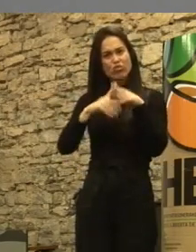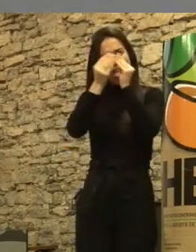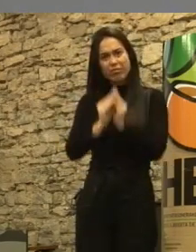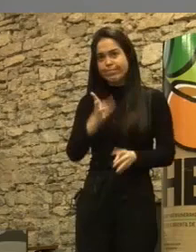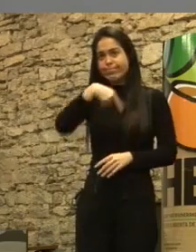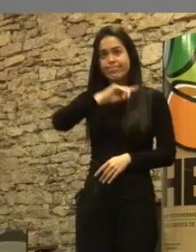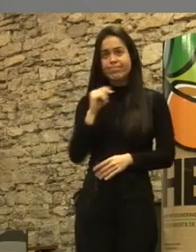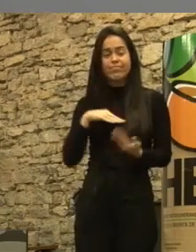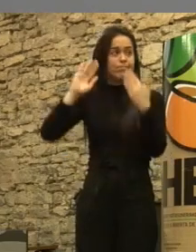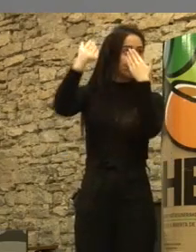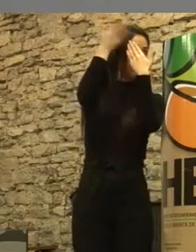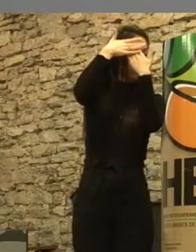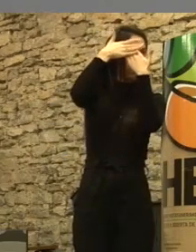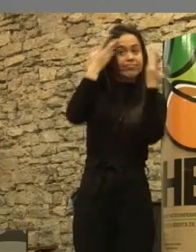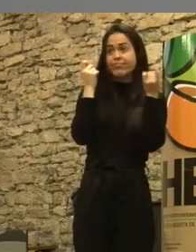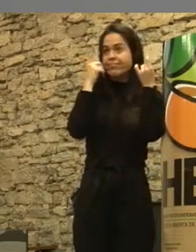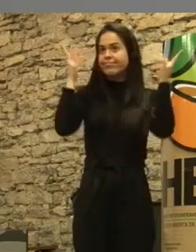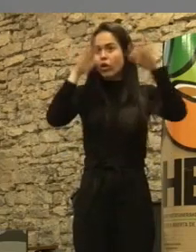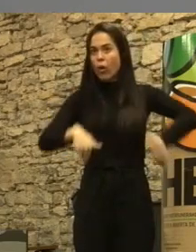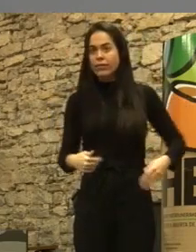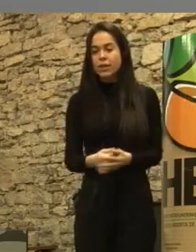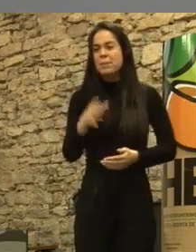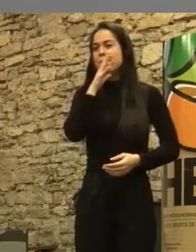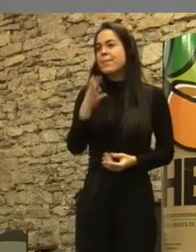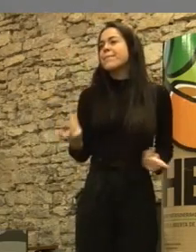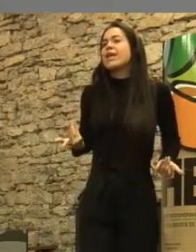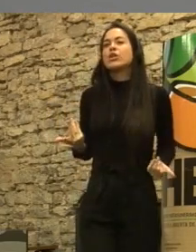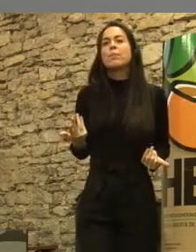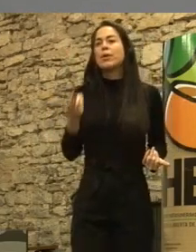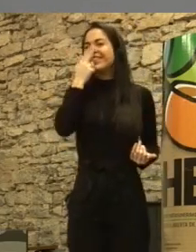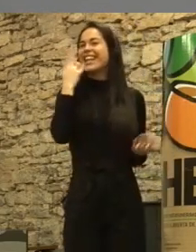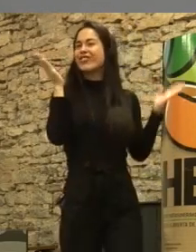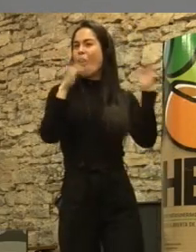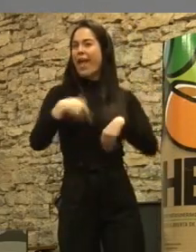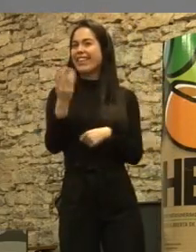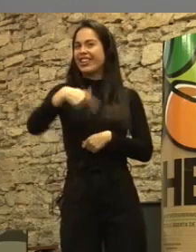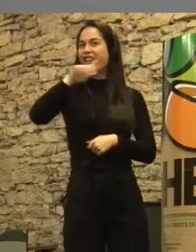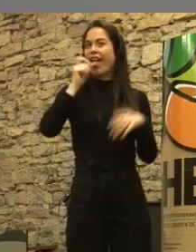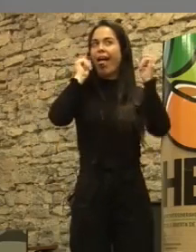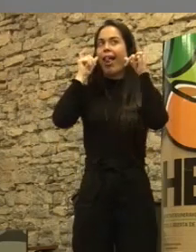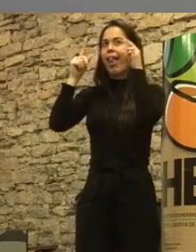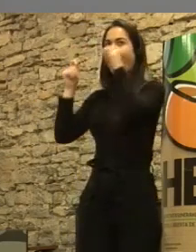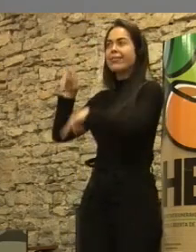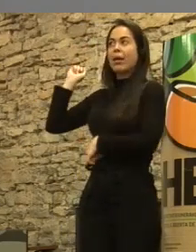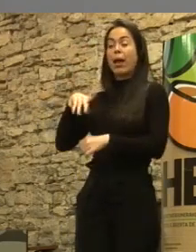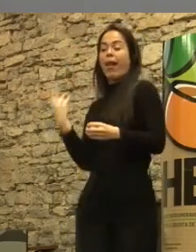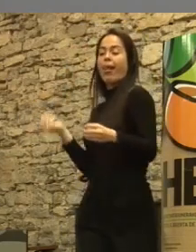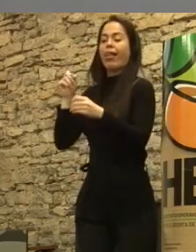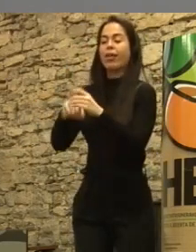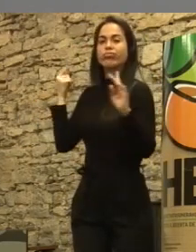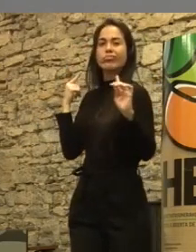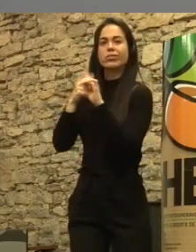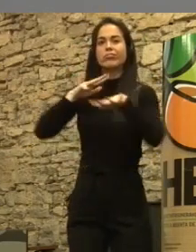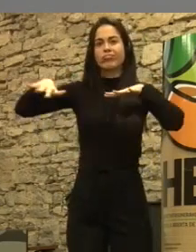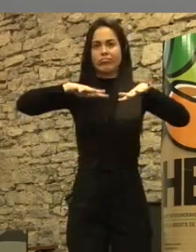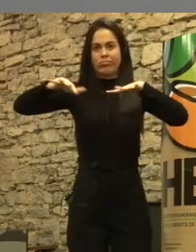enteramos porque no hay un especial interés de la hegemonía en que sepamos que se pueden hacer cosas y que tú puedes hacer cambios, ¿no? Al margen de las grandes